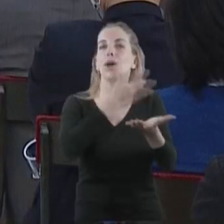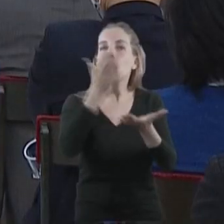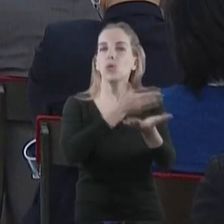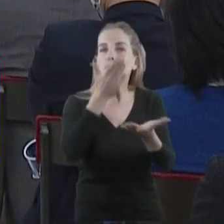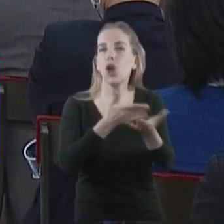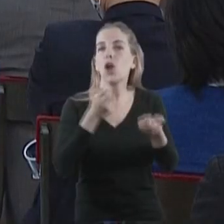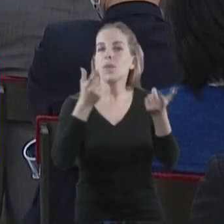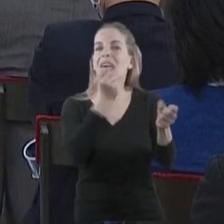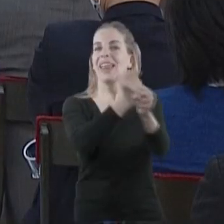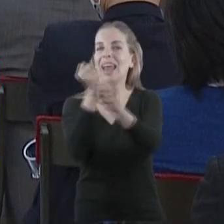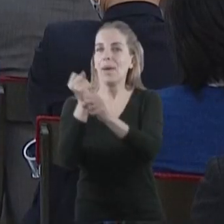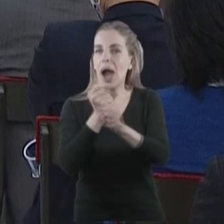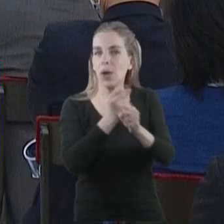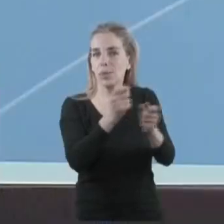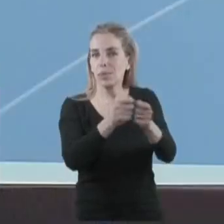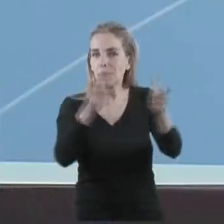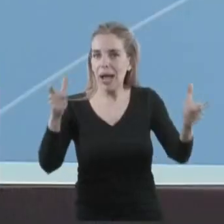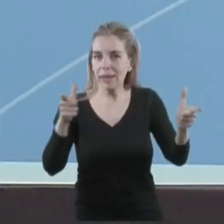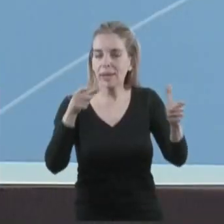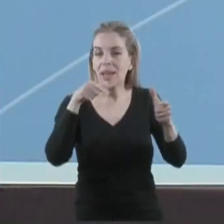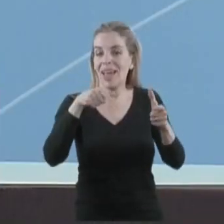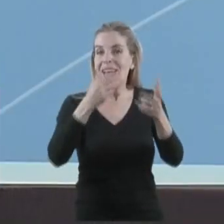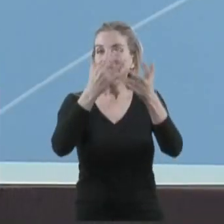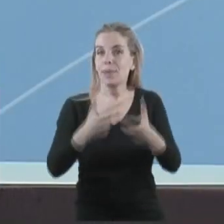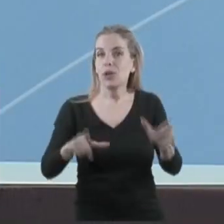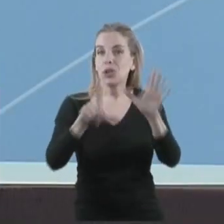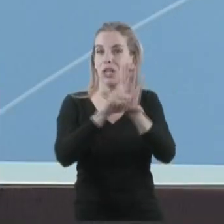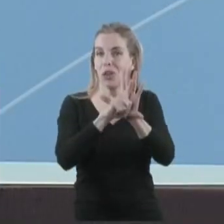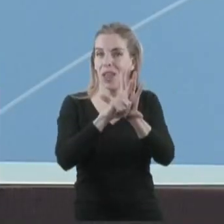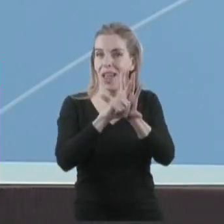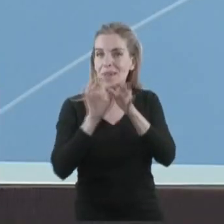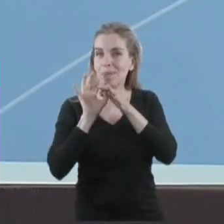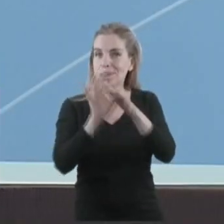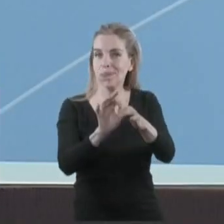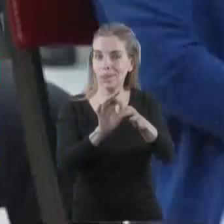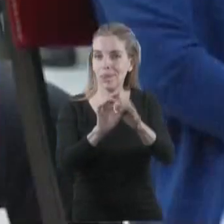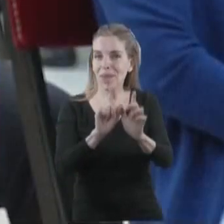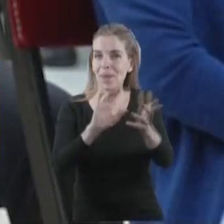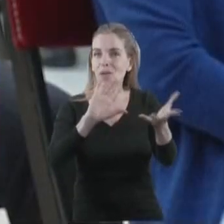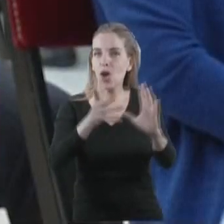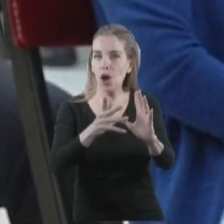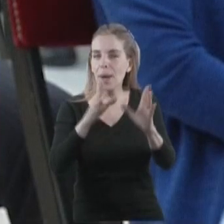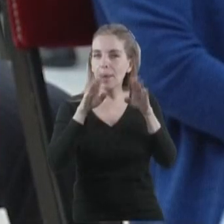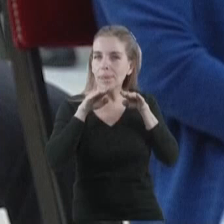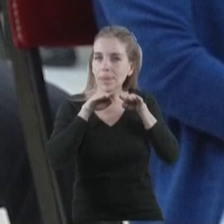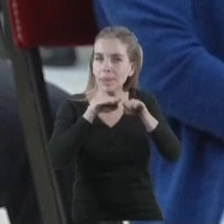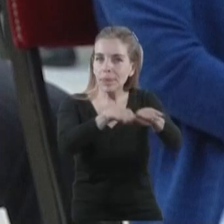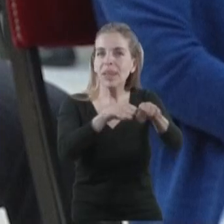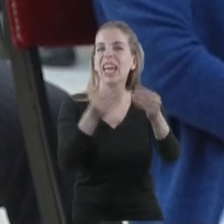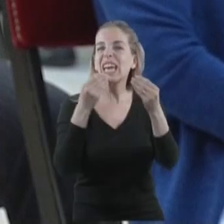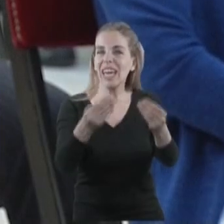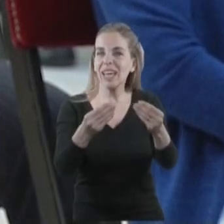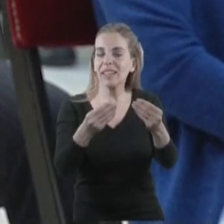trabajo. Y este proyecto de ley se enmarca en la misma lógica, que es la lógica de